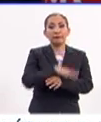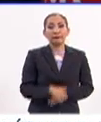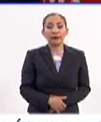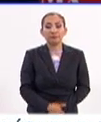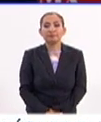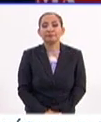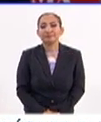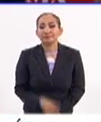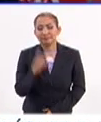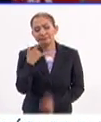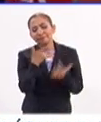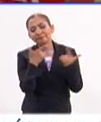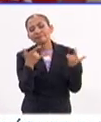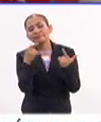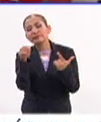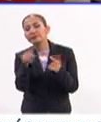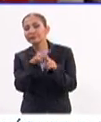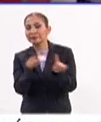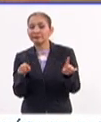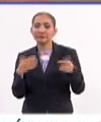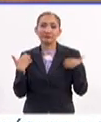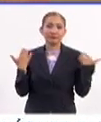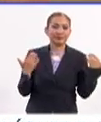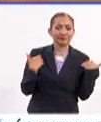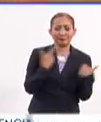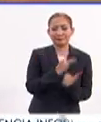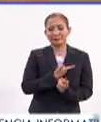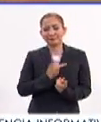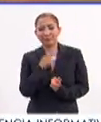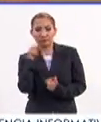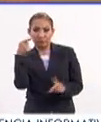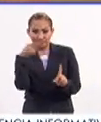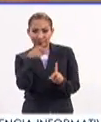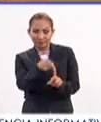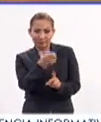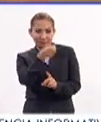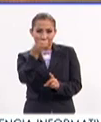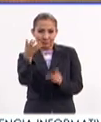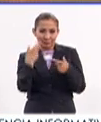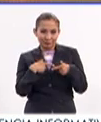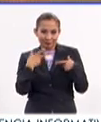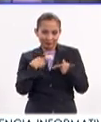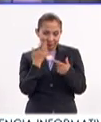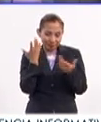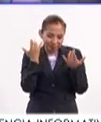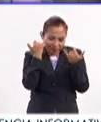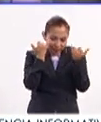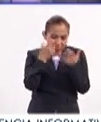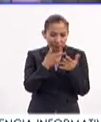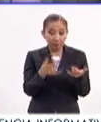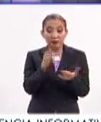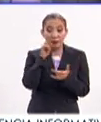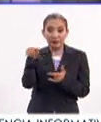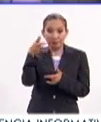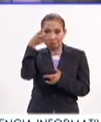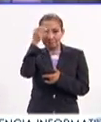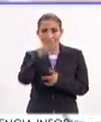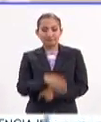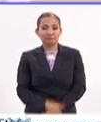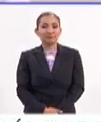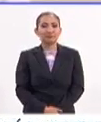difundirse. Transitar por la historia de una manera divertida y placentera es el objetivo de cualquier historiador, pero también del que quiere